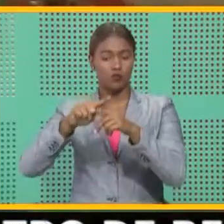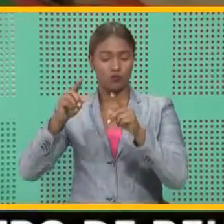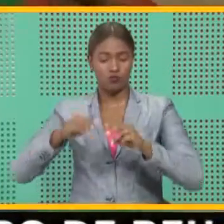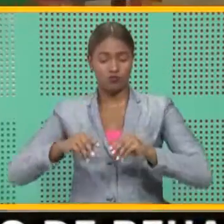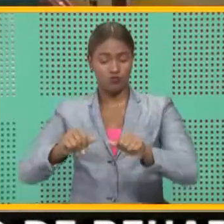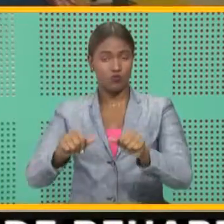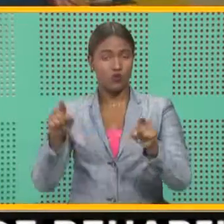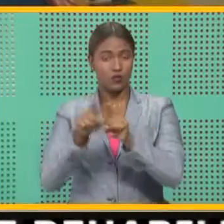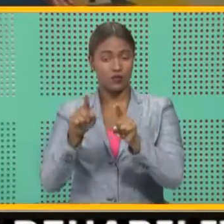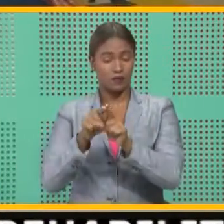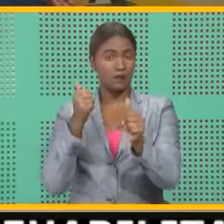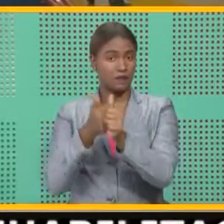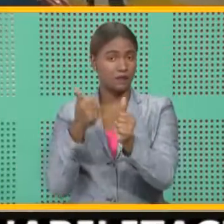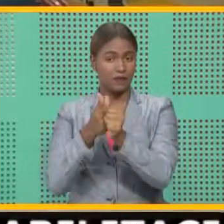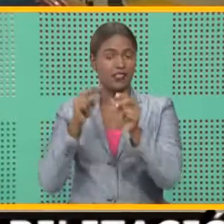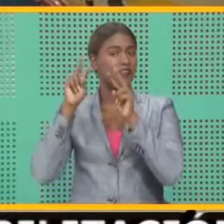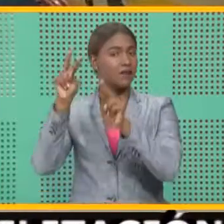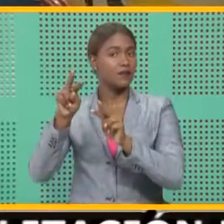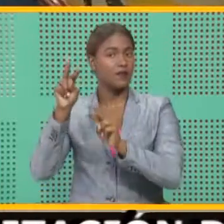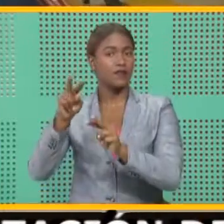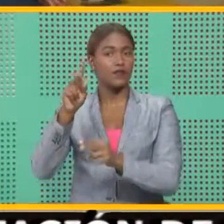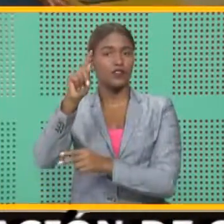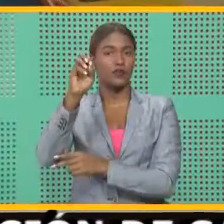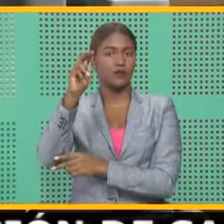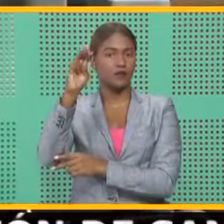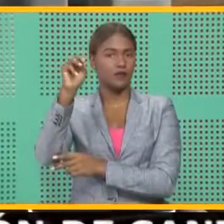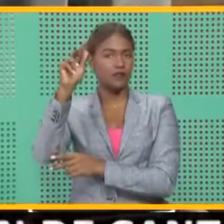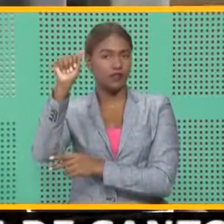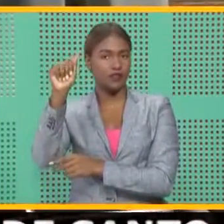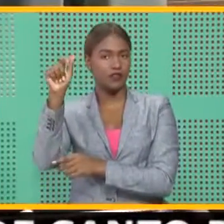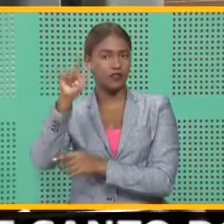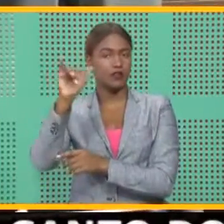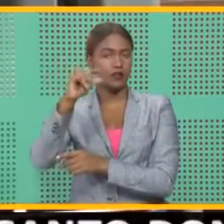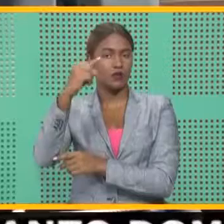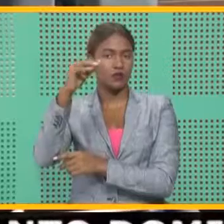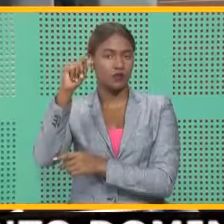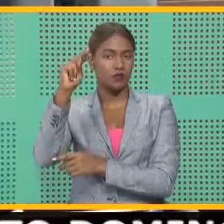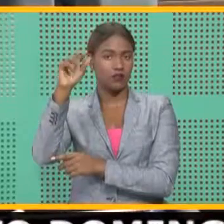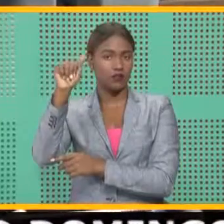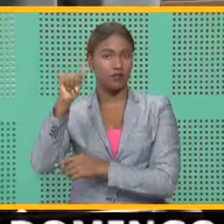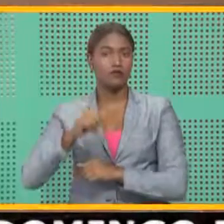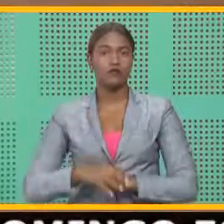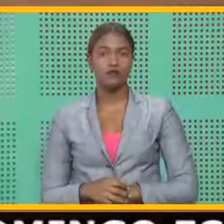Agrónomos, El Suizo, La Esperanza, La Tormenta, y Villa Vallaguana, como dijimos.